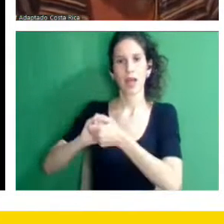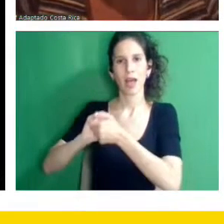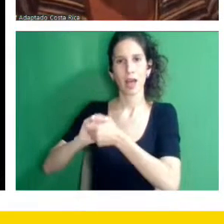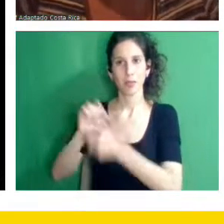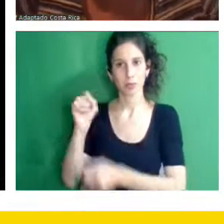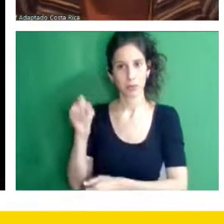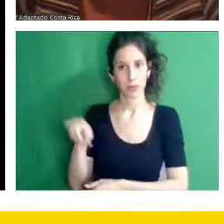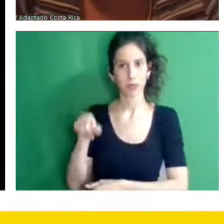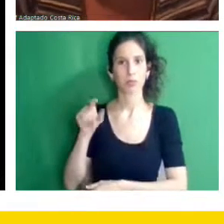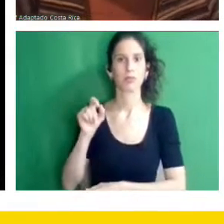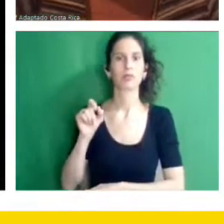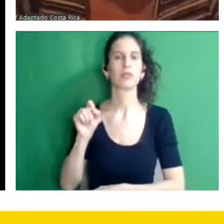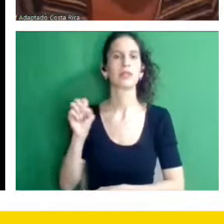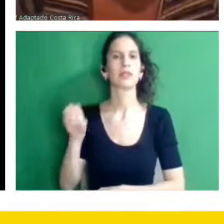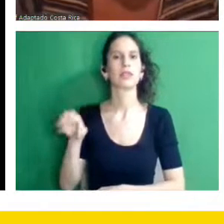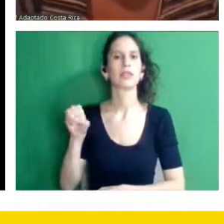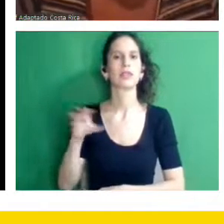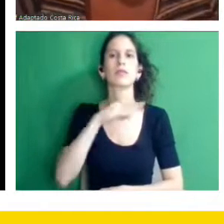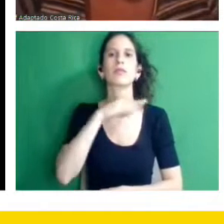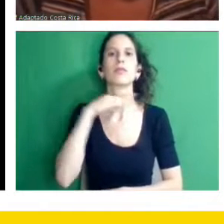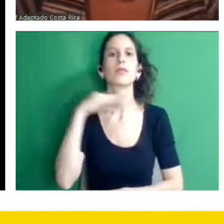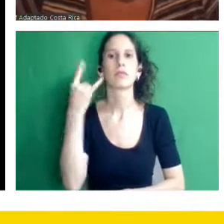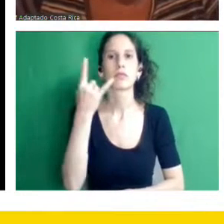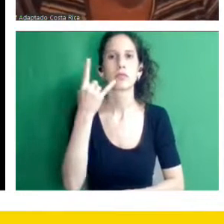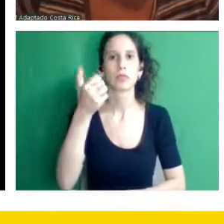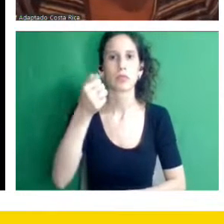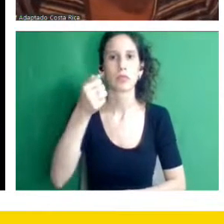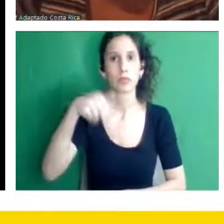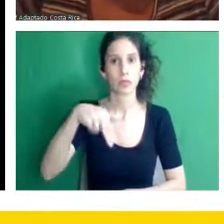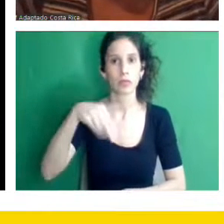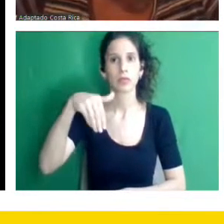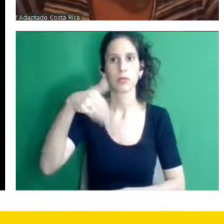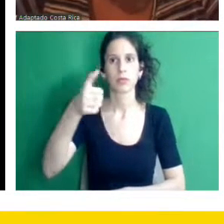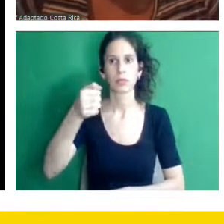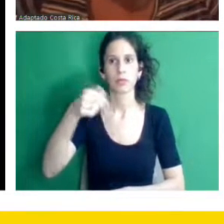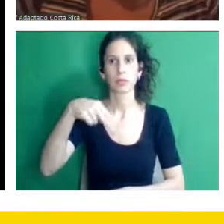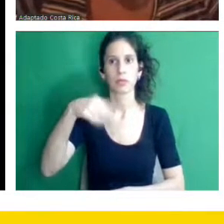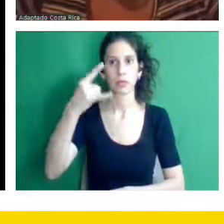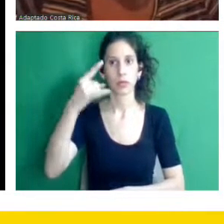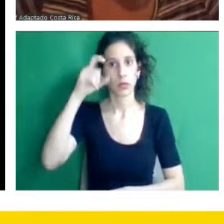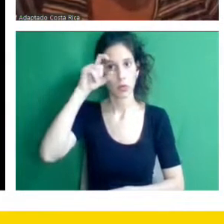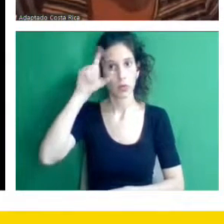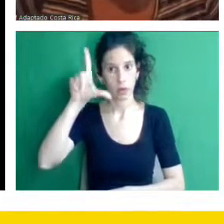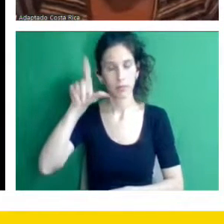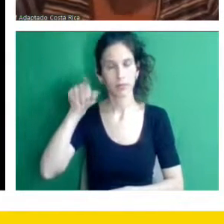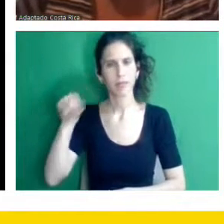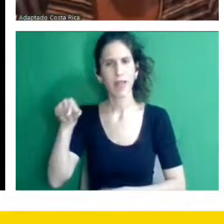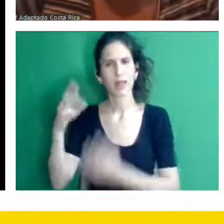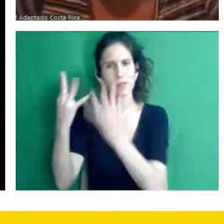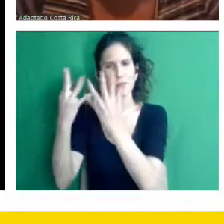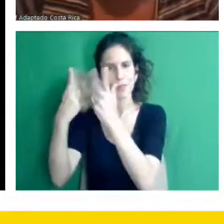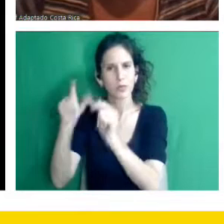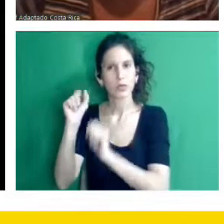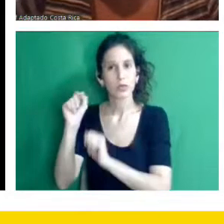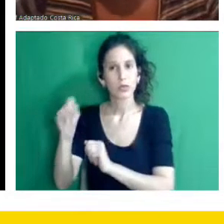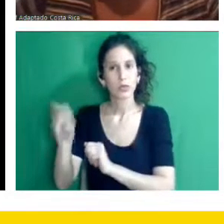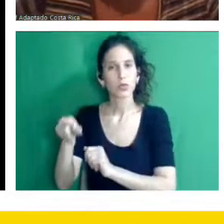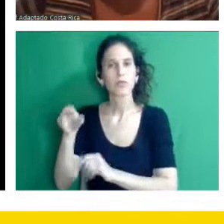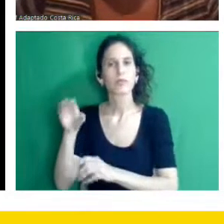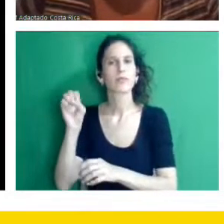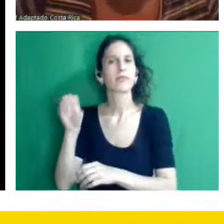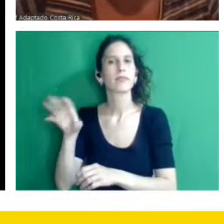que se llamaba Sueños sobre las Olas y que él llevaba a surfear personas con discapacidad. Y bueno, como que ese proyecto, no sé qué